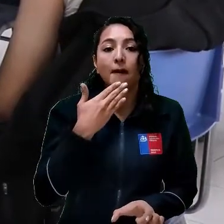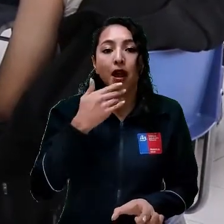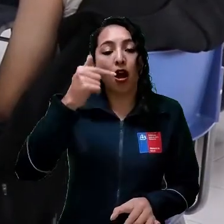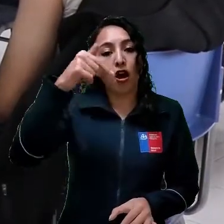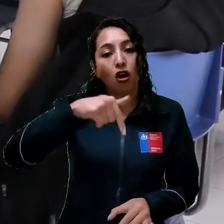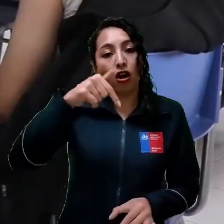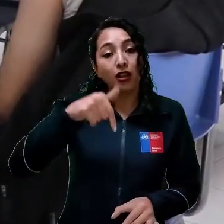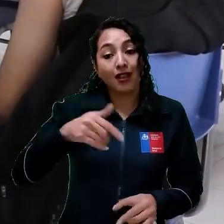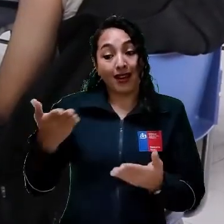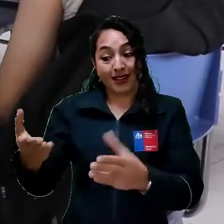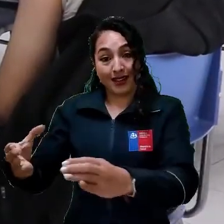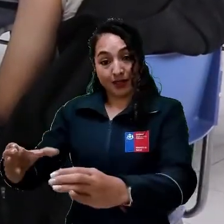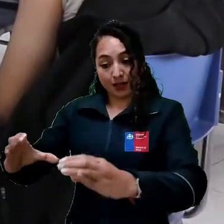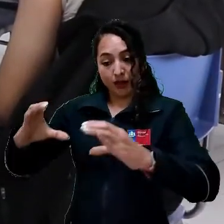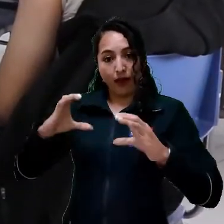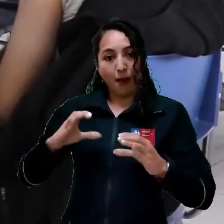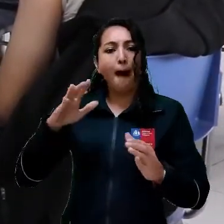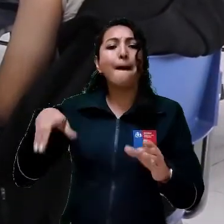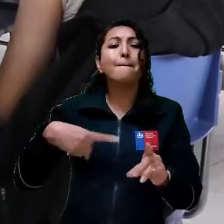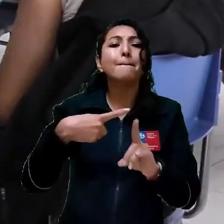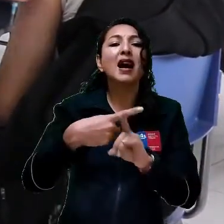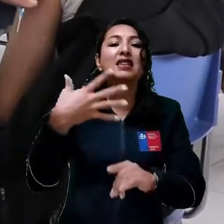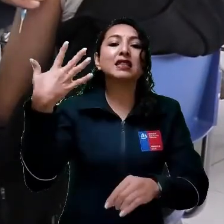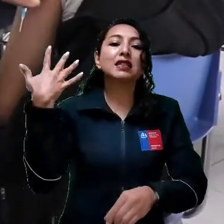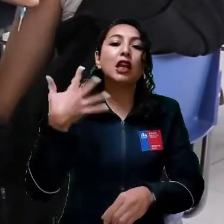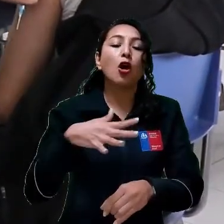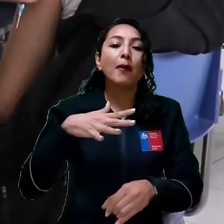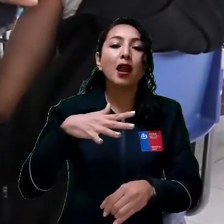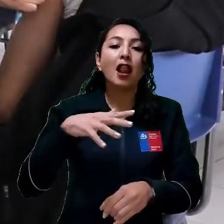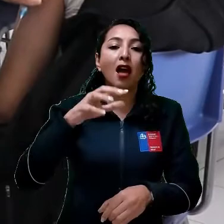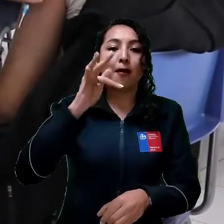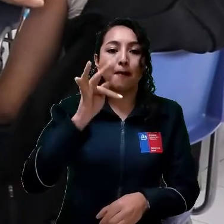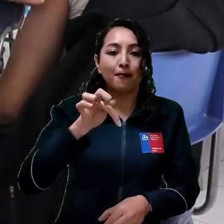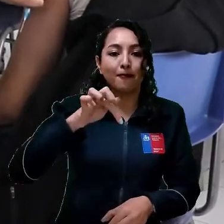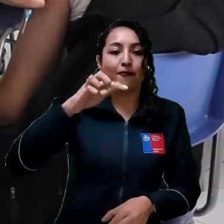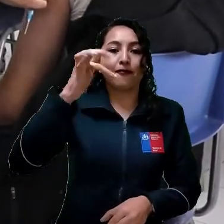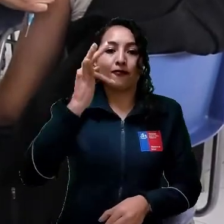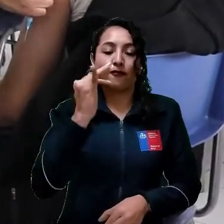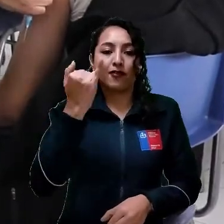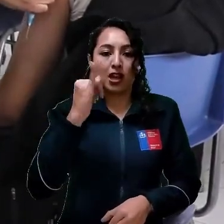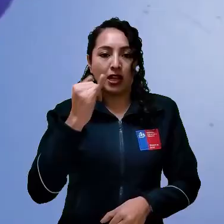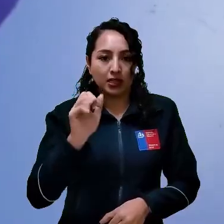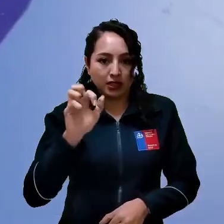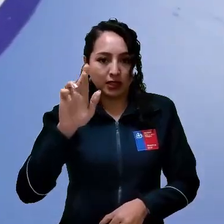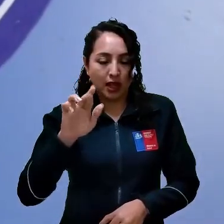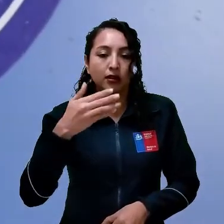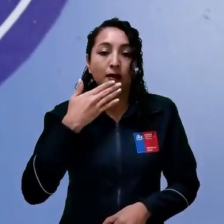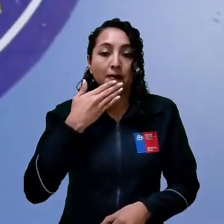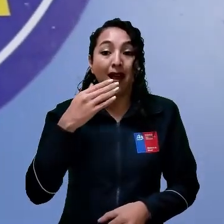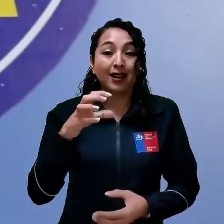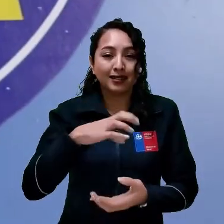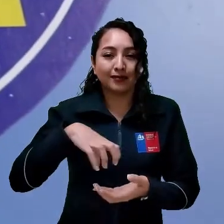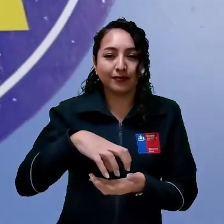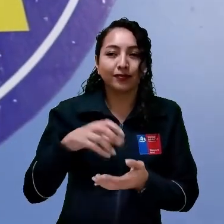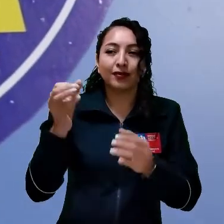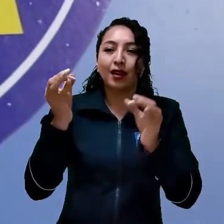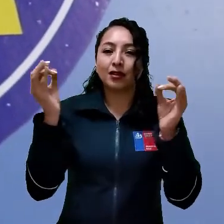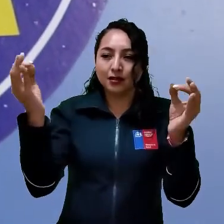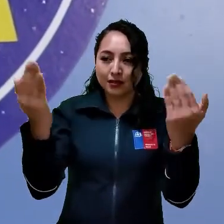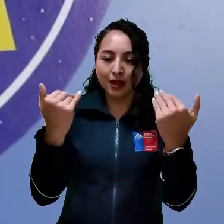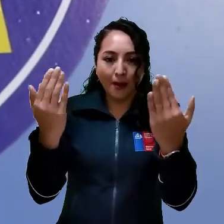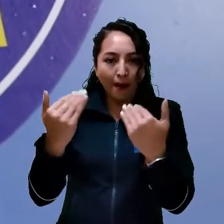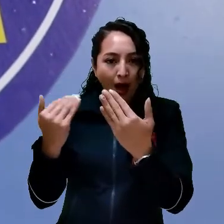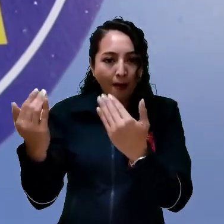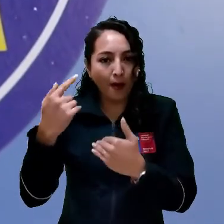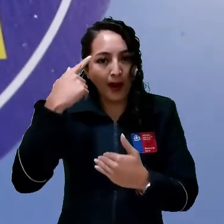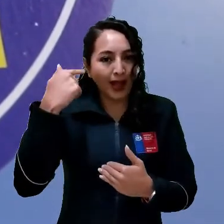pendientes para completar el esquema, y además el día de hoy recibimos más de 5.000 dosis de Pfizer. Por lo tanto, reitero el llamado a